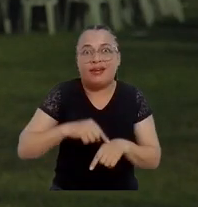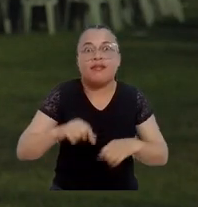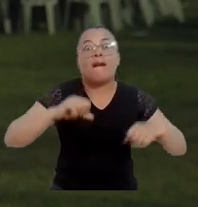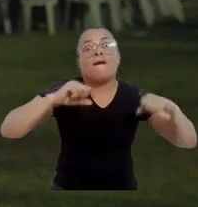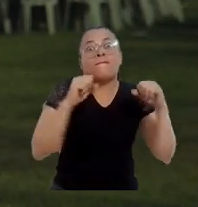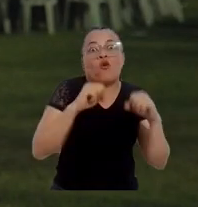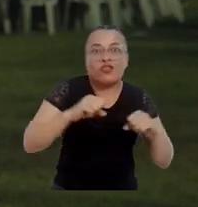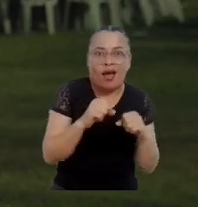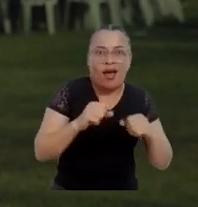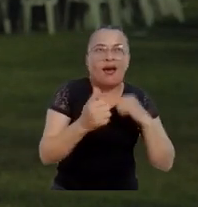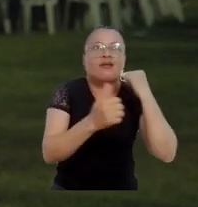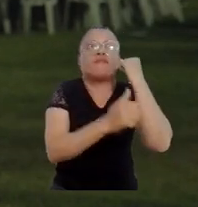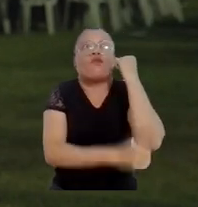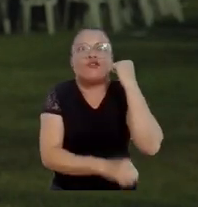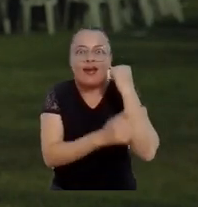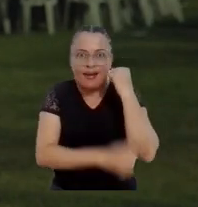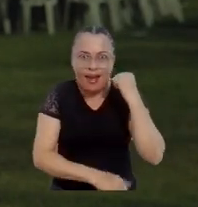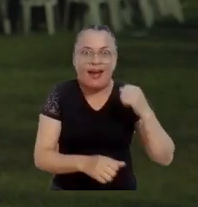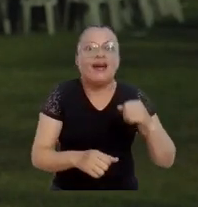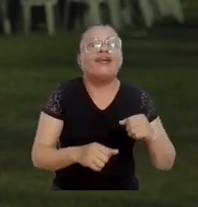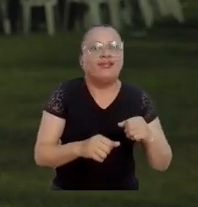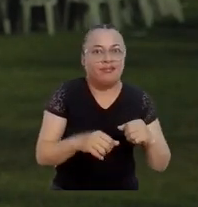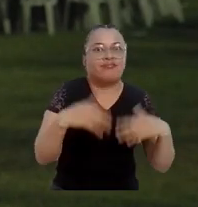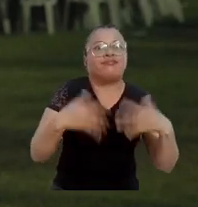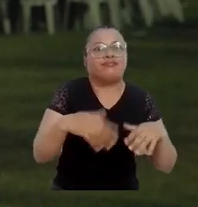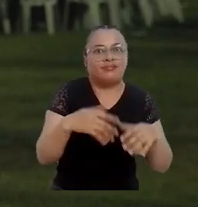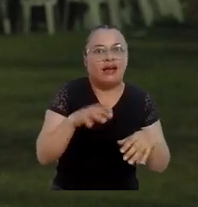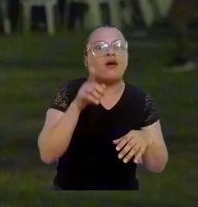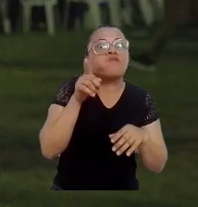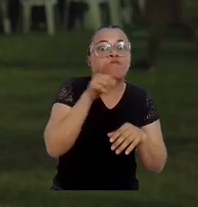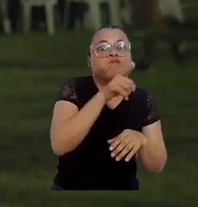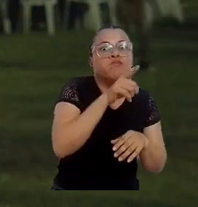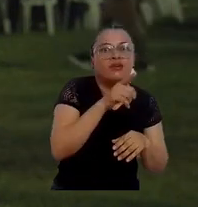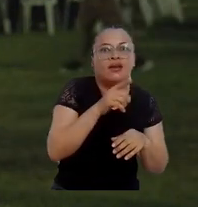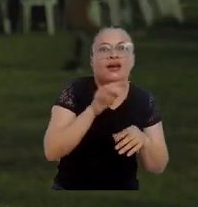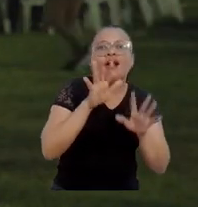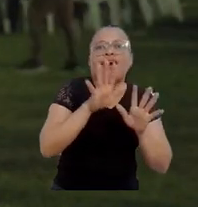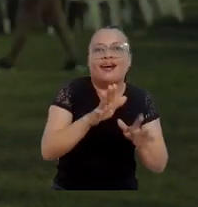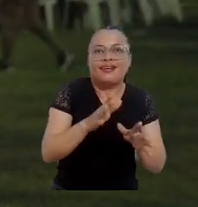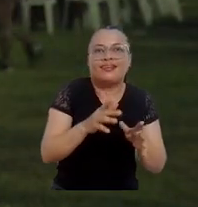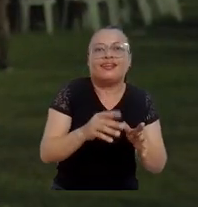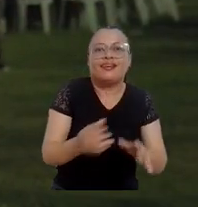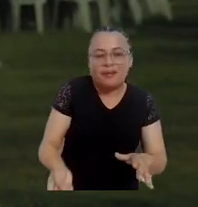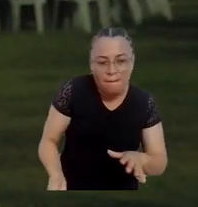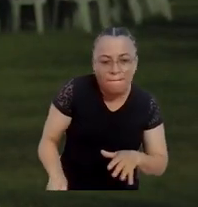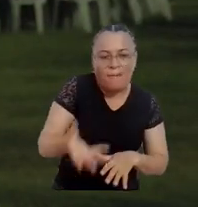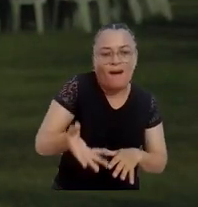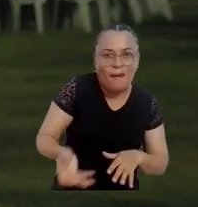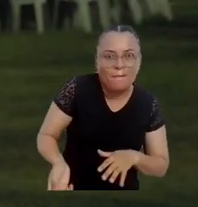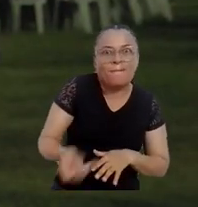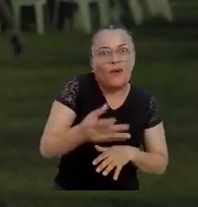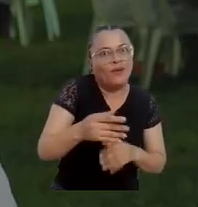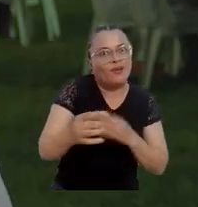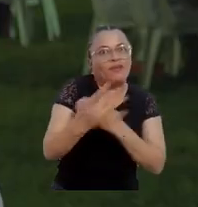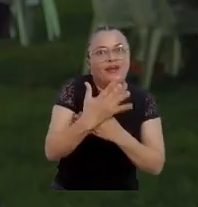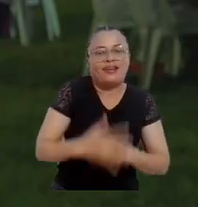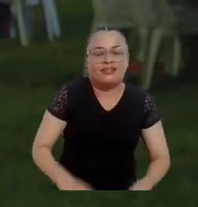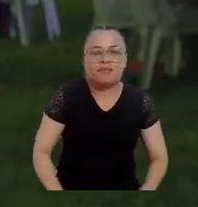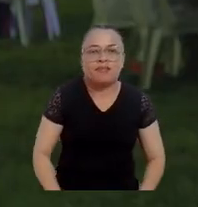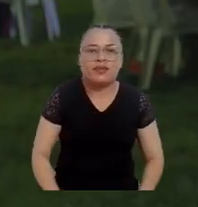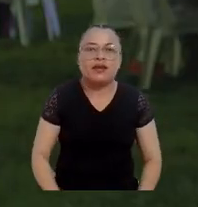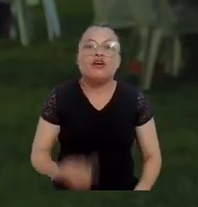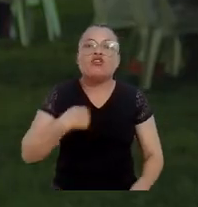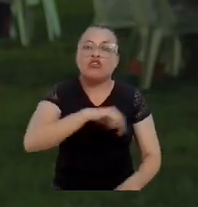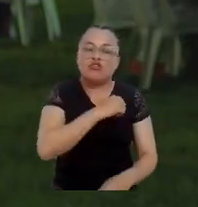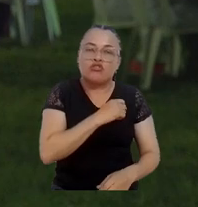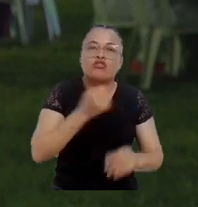tantas universidades, Bogotá, Boyacá, que es como la ciudad donde nació el tejo. Nos llevamos medalla